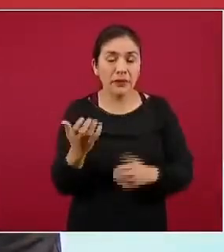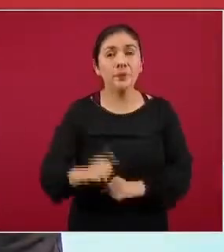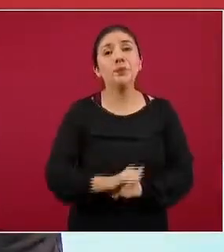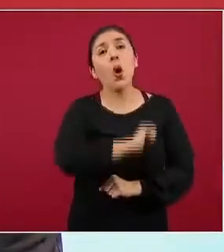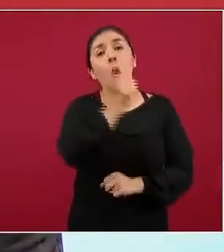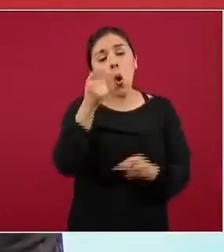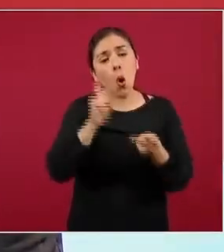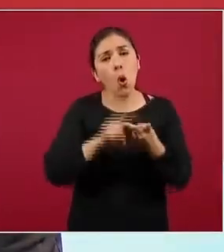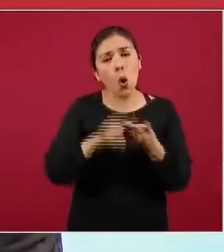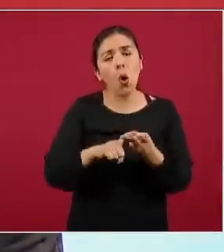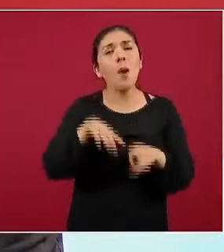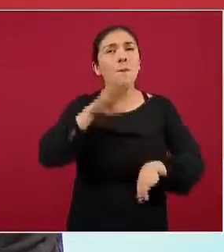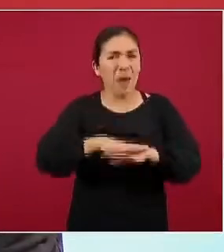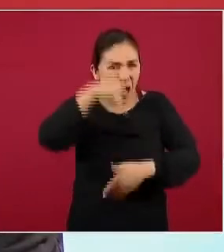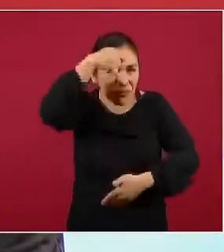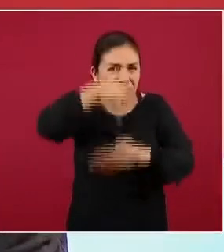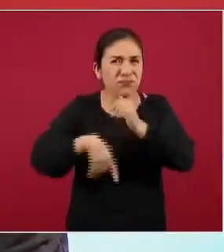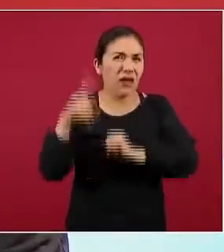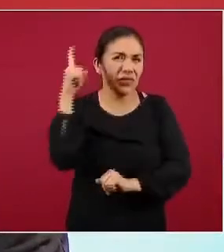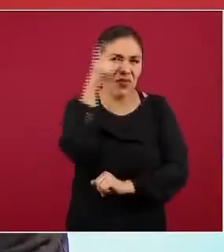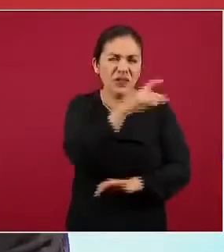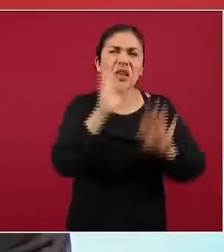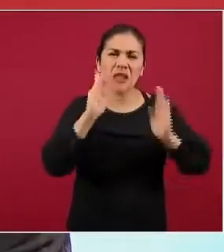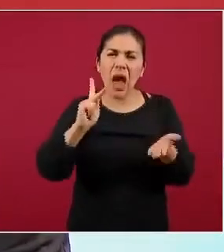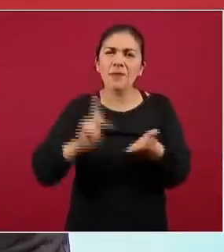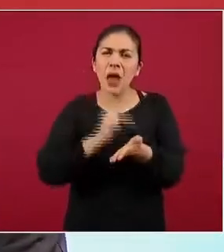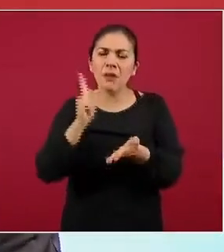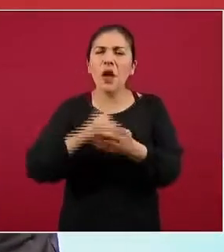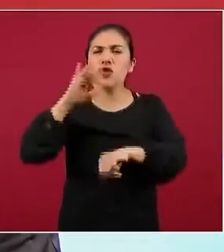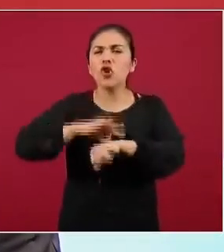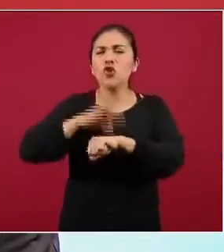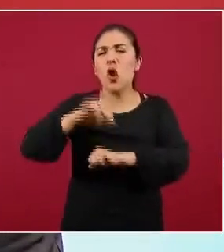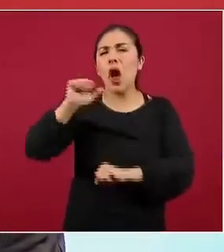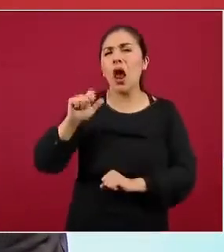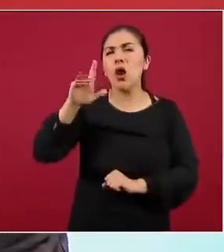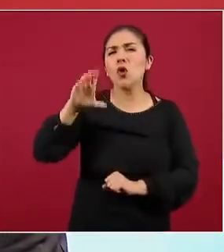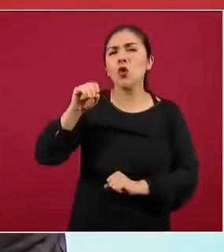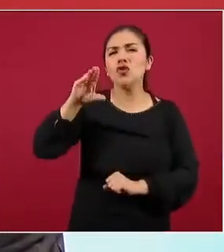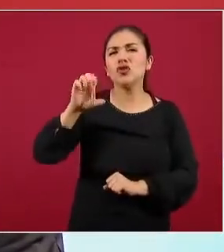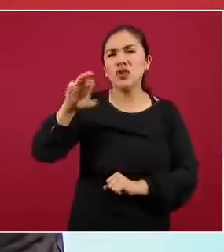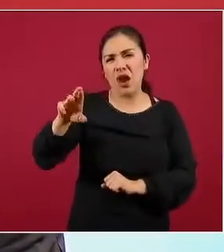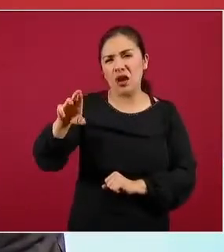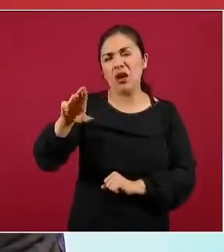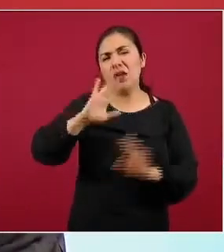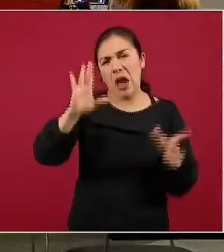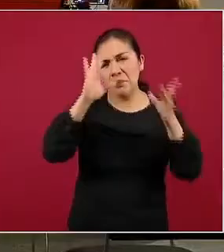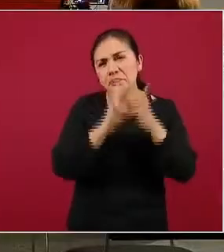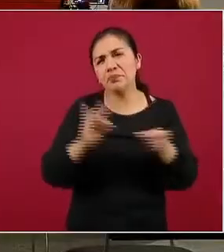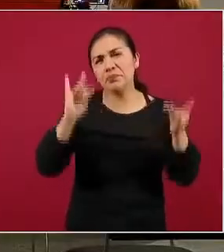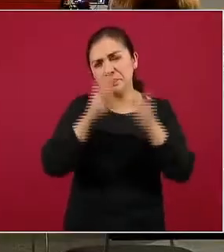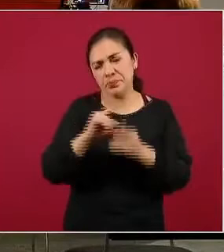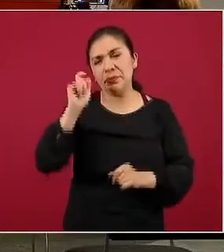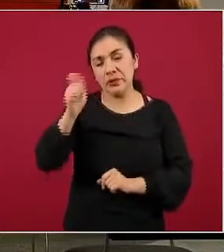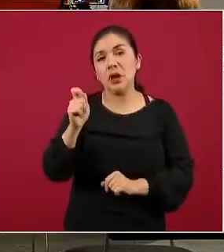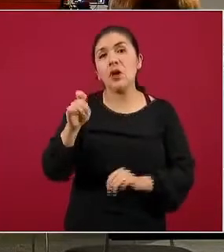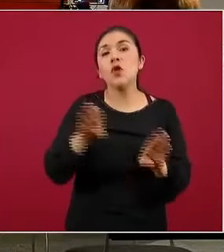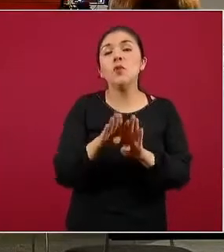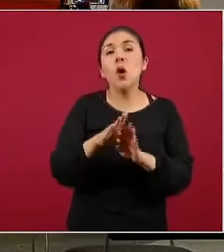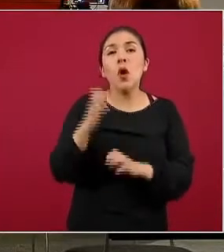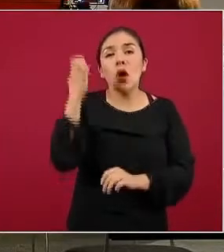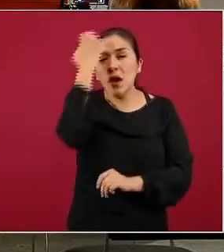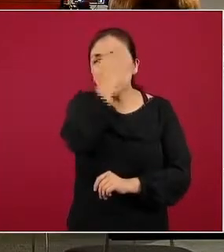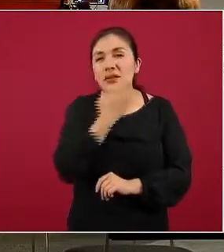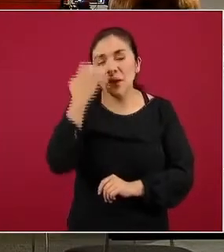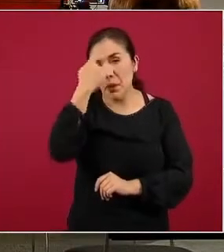otros ensayos que son más complejos, esto los ha explicado el doctor Alcocer, que es un muy connotado inmunólogo, que son los ensayos de la